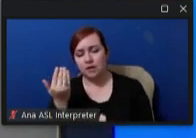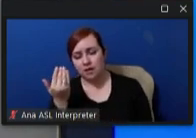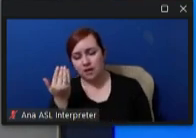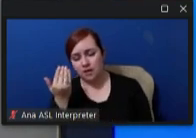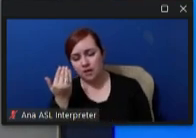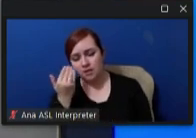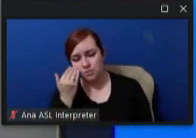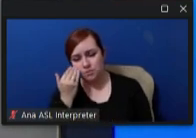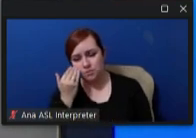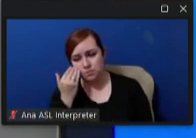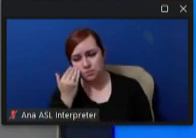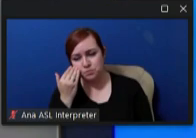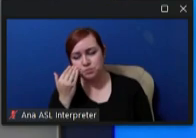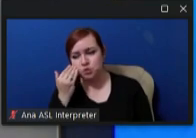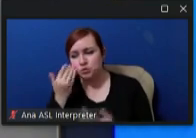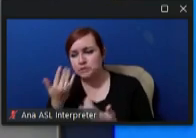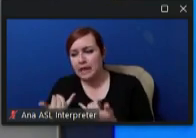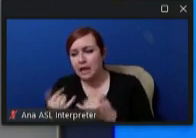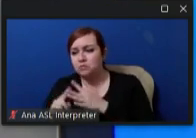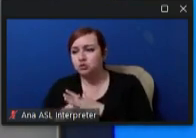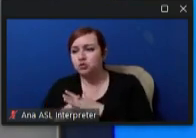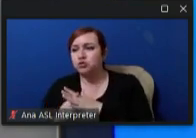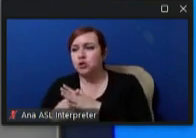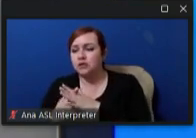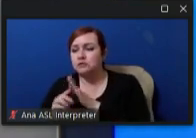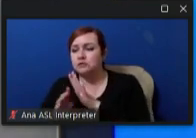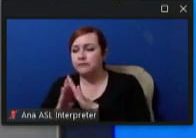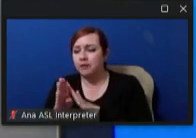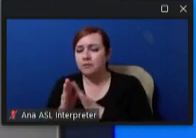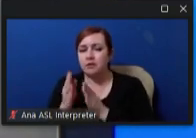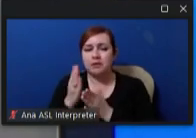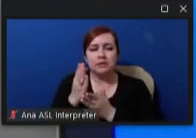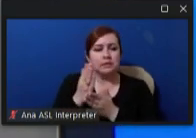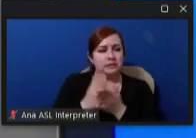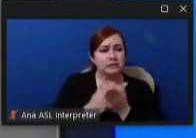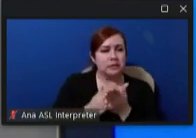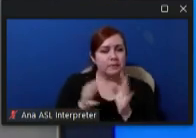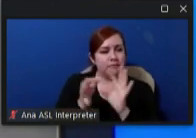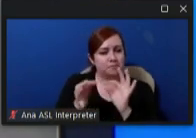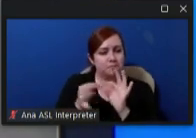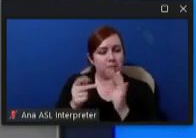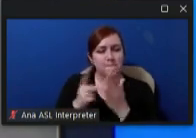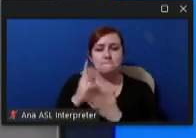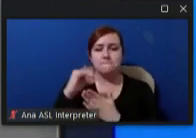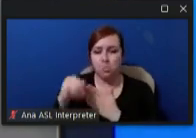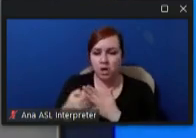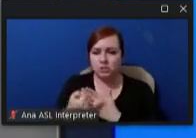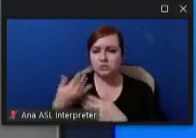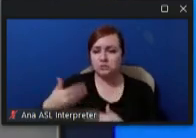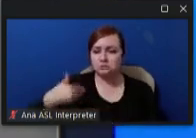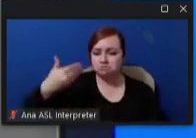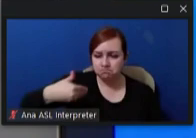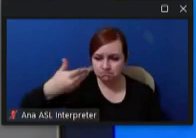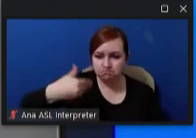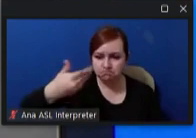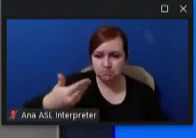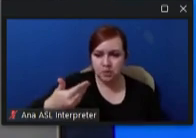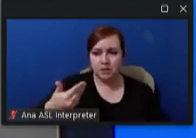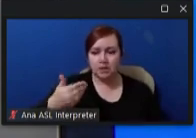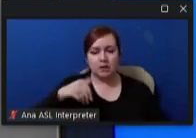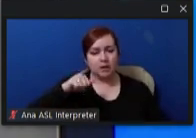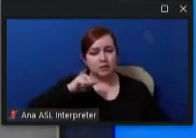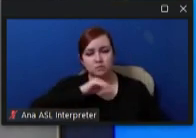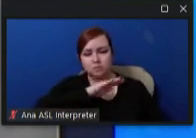lo están comenzando a realizar, han mencionado algunos proyectos y algunos avances, en todo el territorio